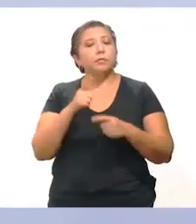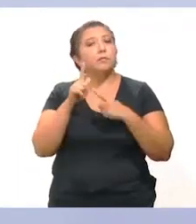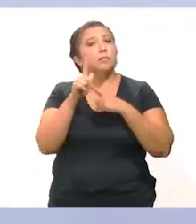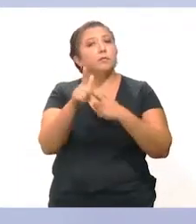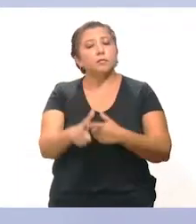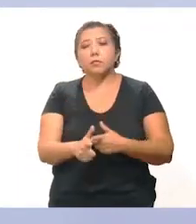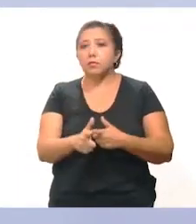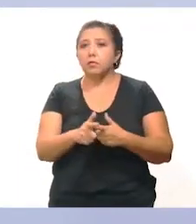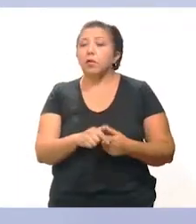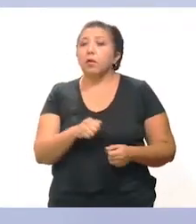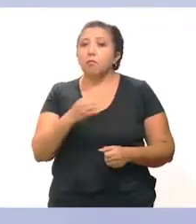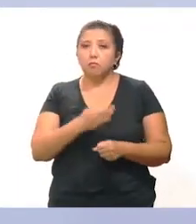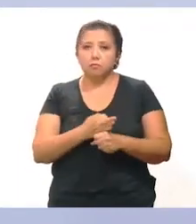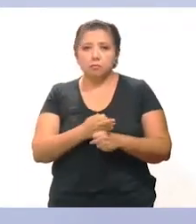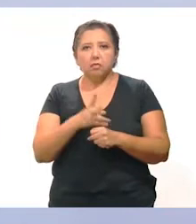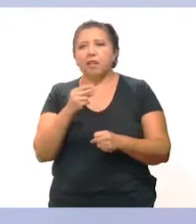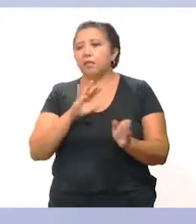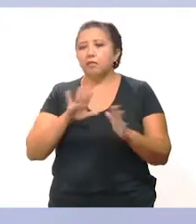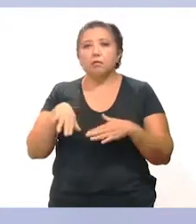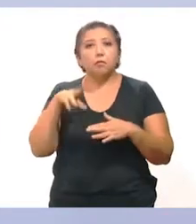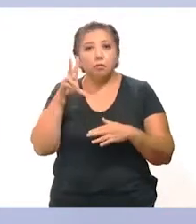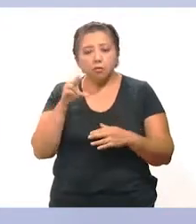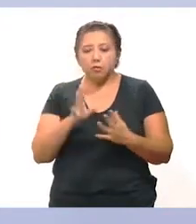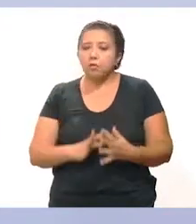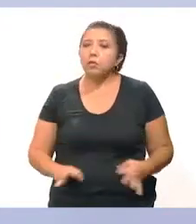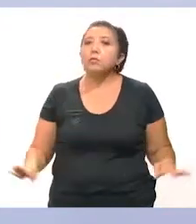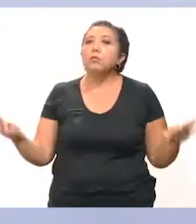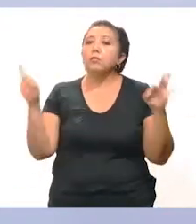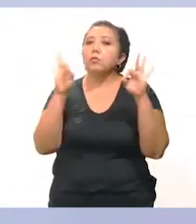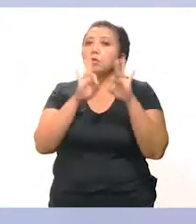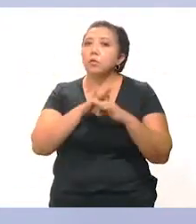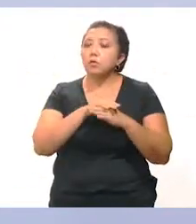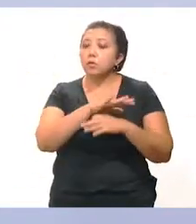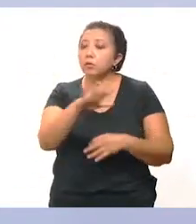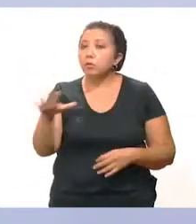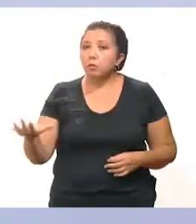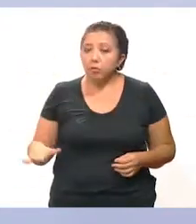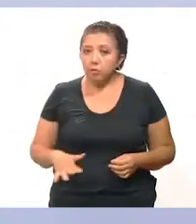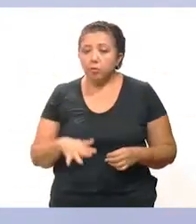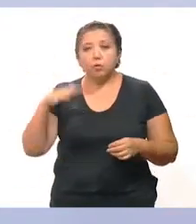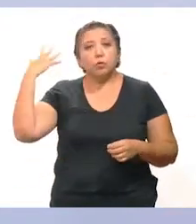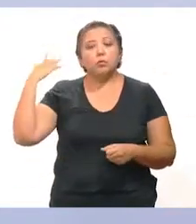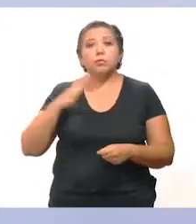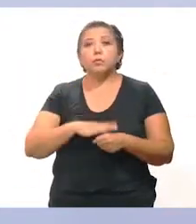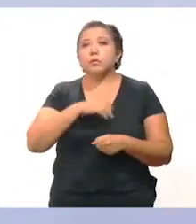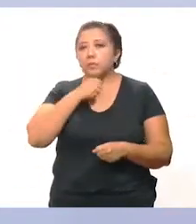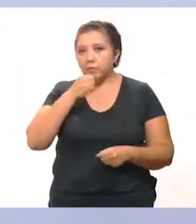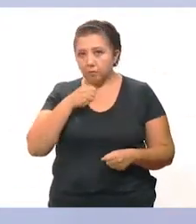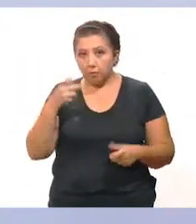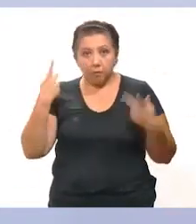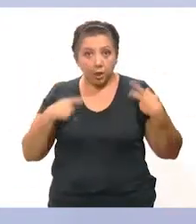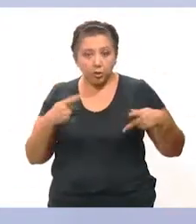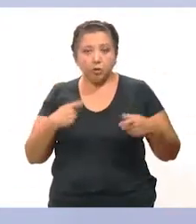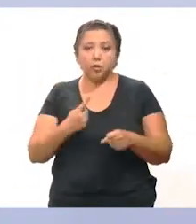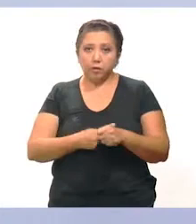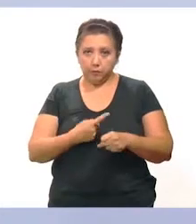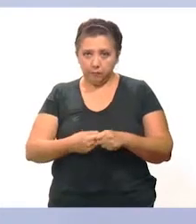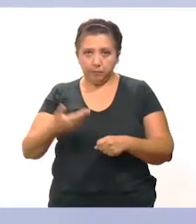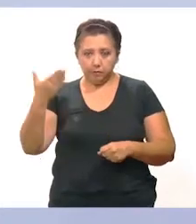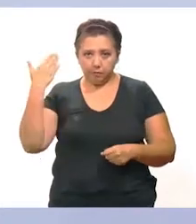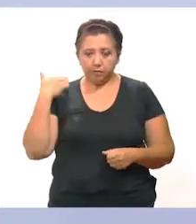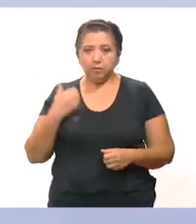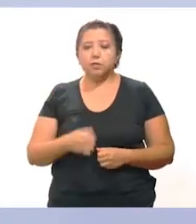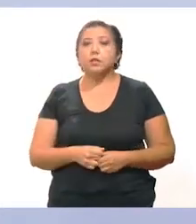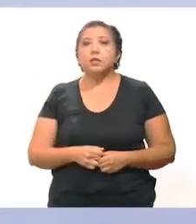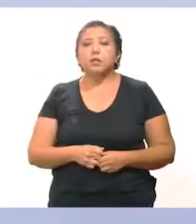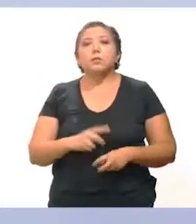sigue y no es momento de bajar la guardia. Es muy importante que todos, en especial los adultos mayores o personas con enfermedades